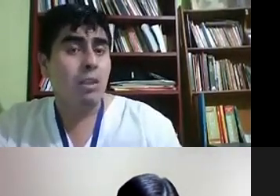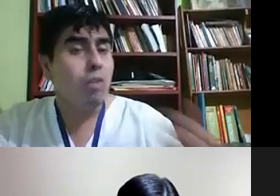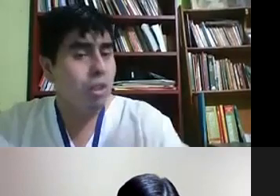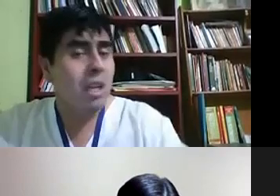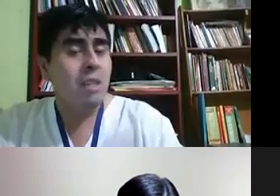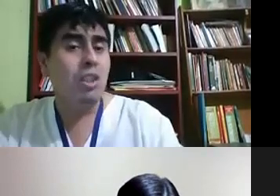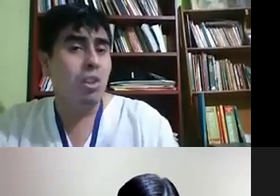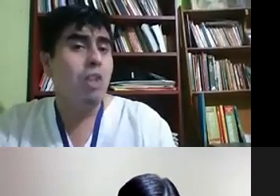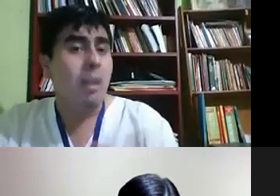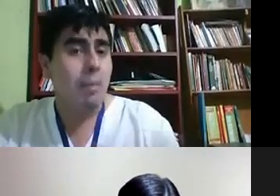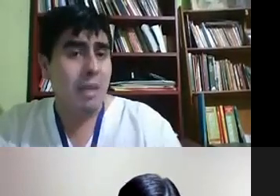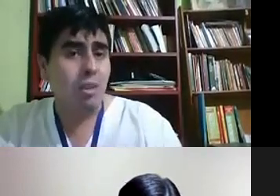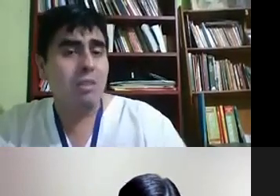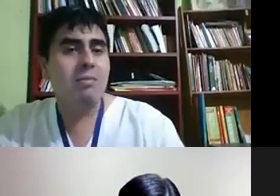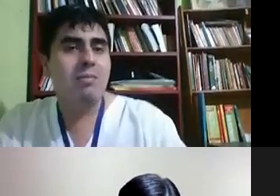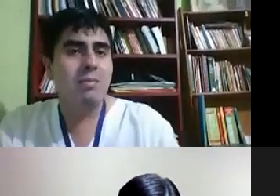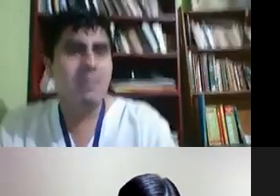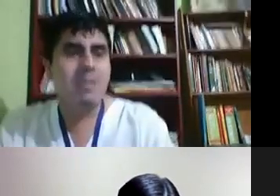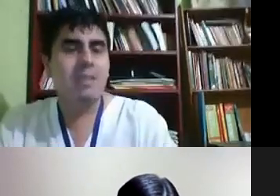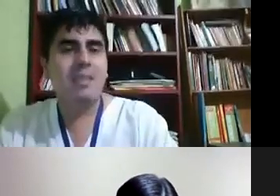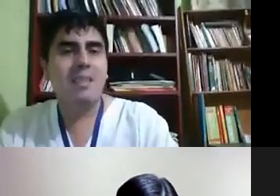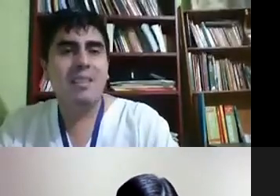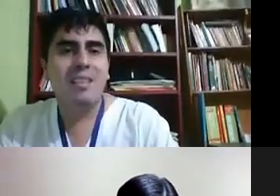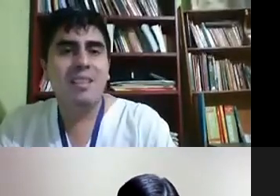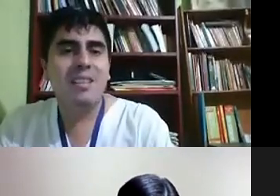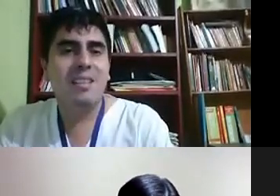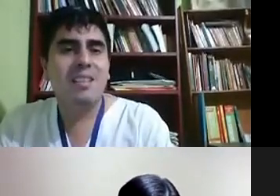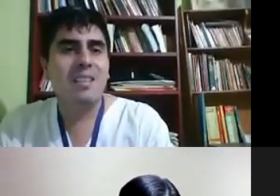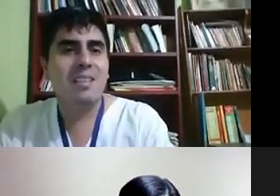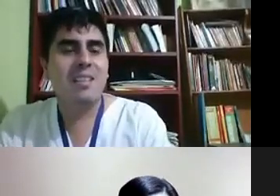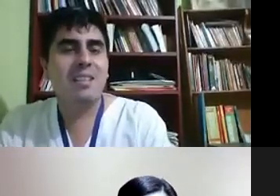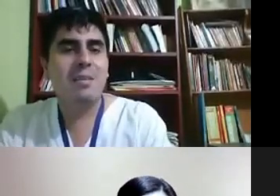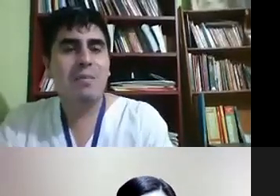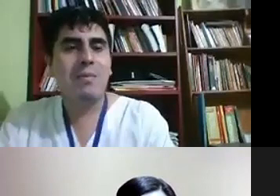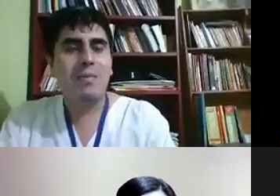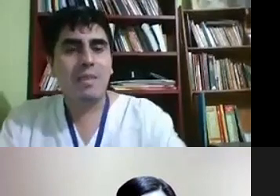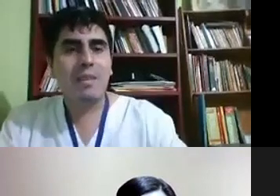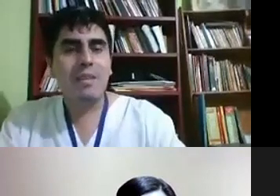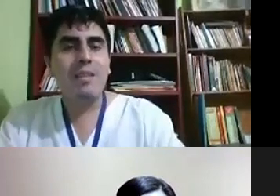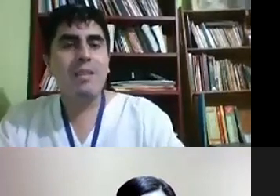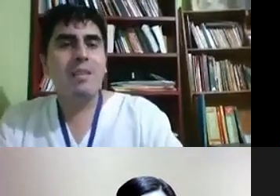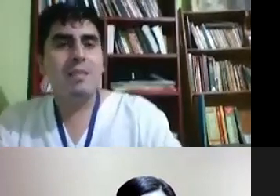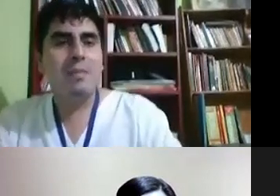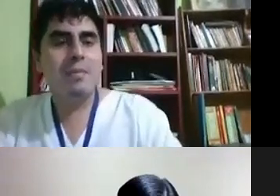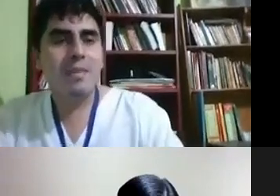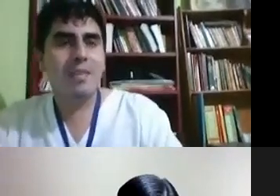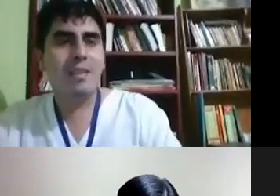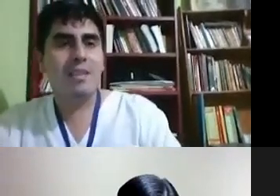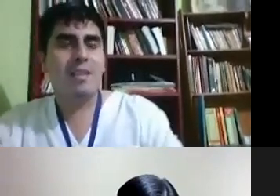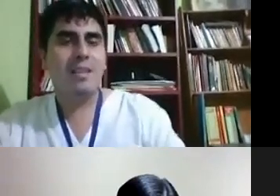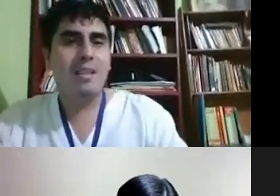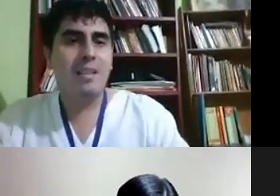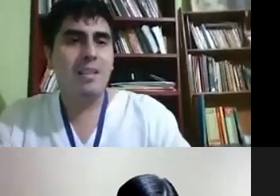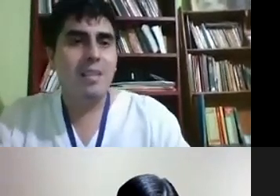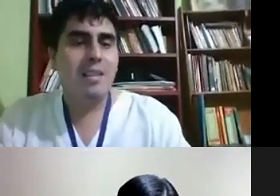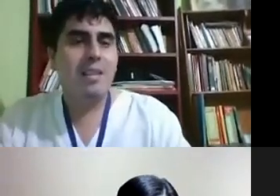aspecto funcional, fisiológico y respiratorio. La siguiente pregunta sería, ¿cómo cuantificar el ejercicio con un paciente post-COVID, con